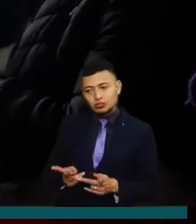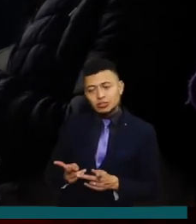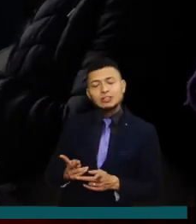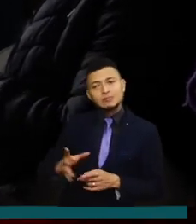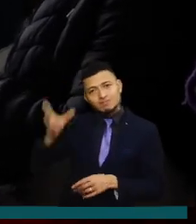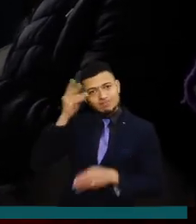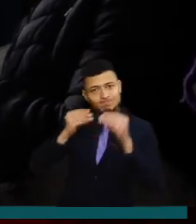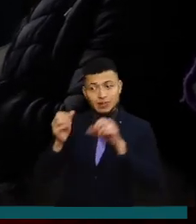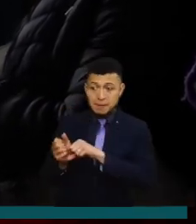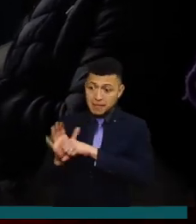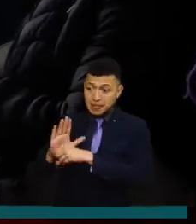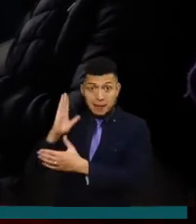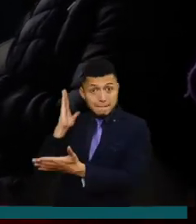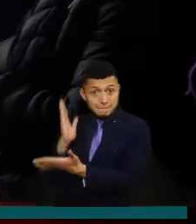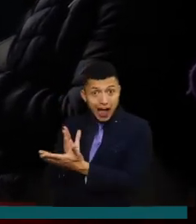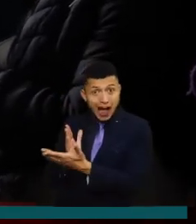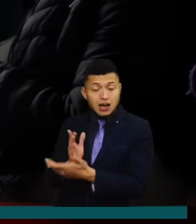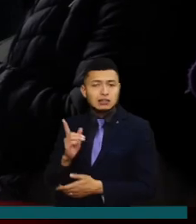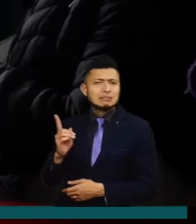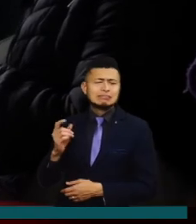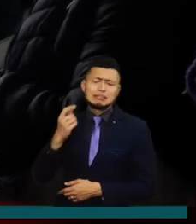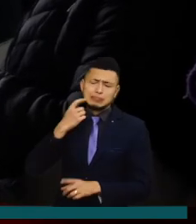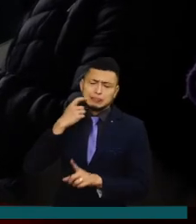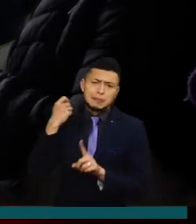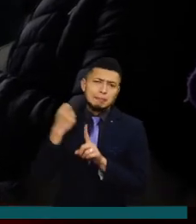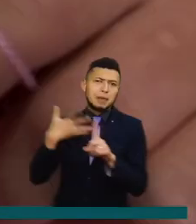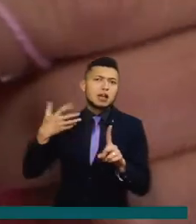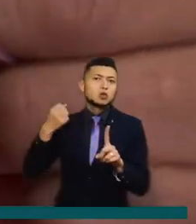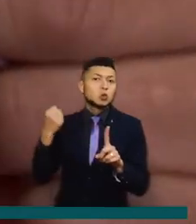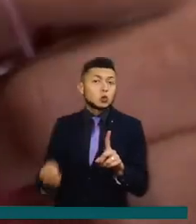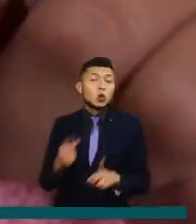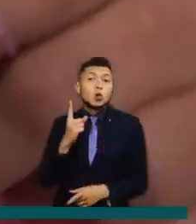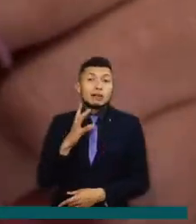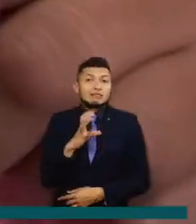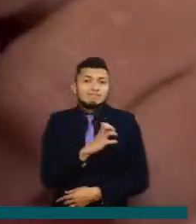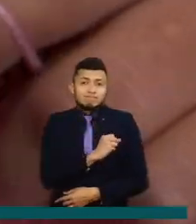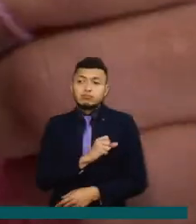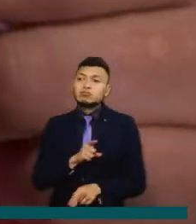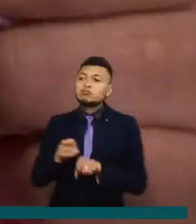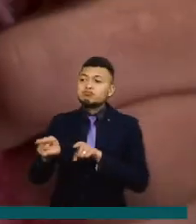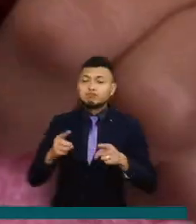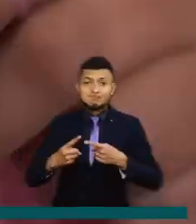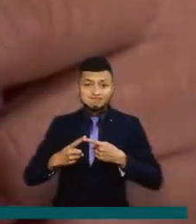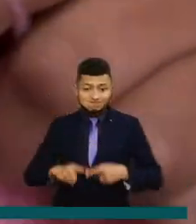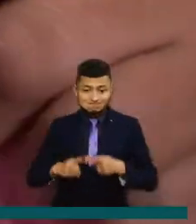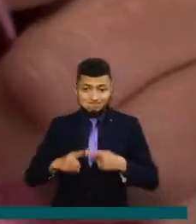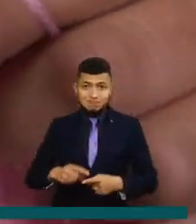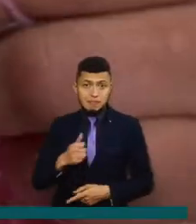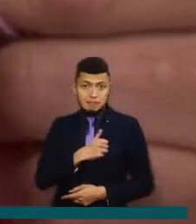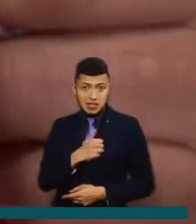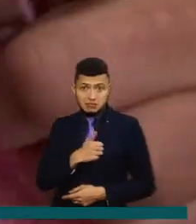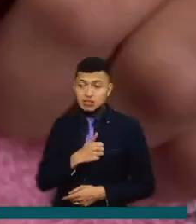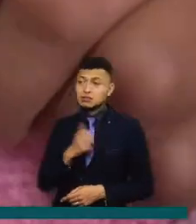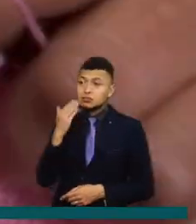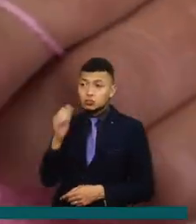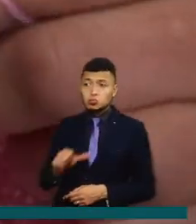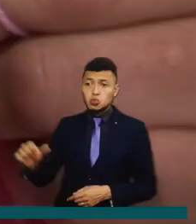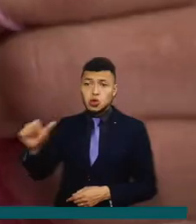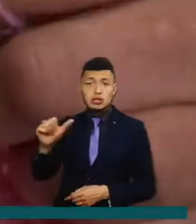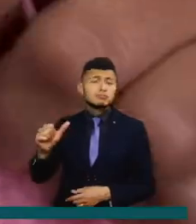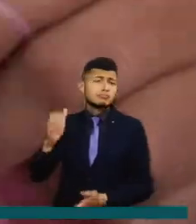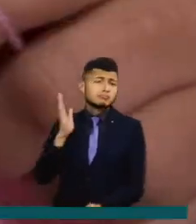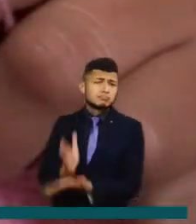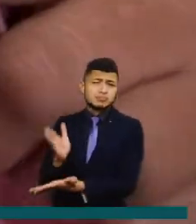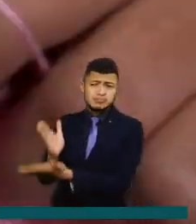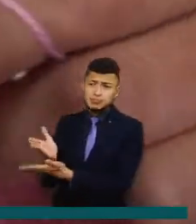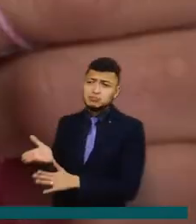estudiantes, asegura que la pandemia les dio un duro golpe, pues desafortunadamente varias tejedoras e hilanderas fallecieron por